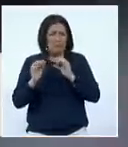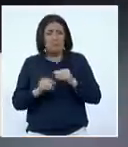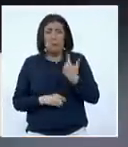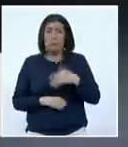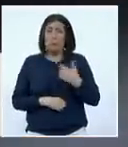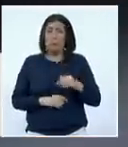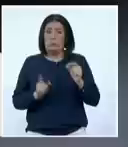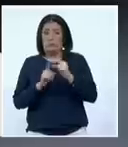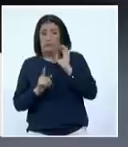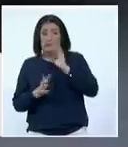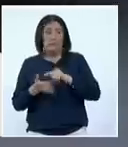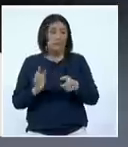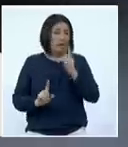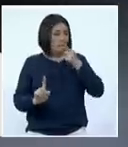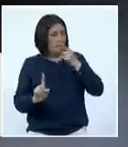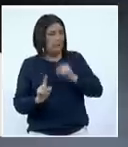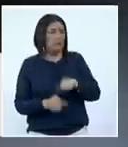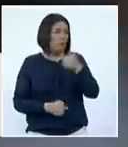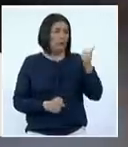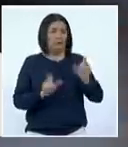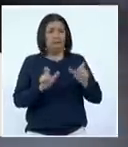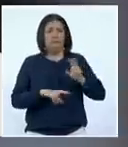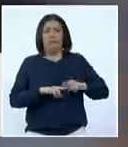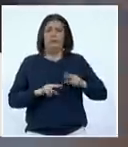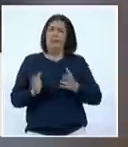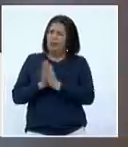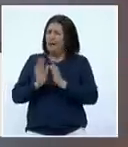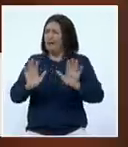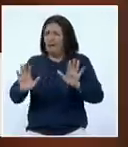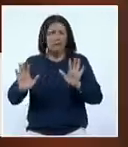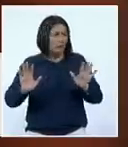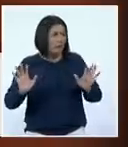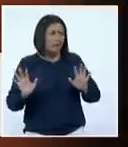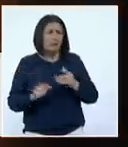En medio de los insultos y las amenazas, los demás pasajeros les pedían que se calmaran.